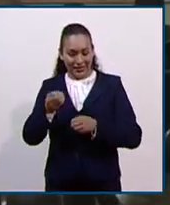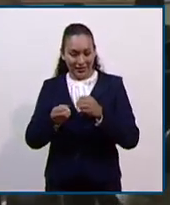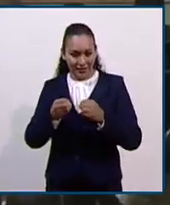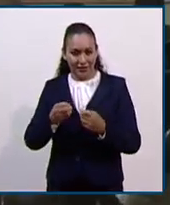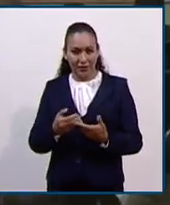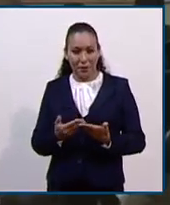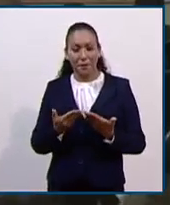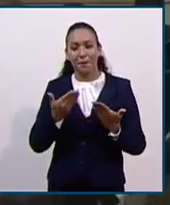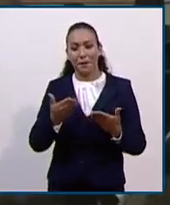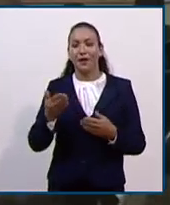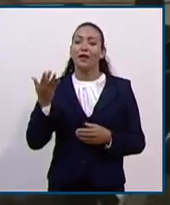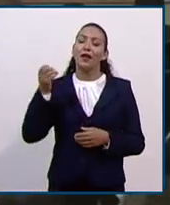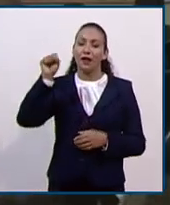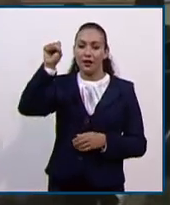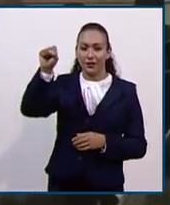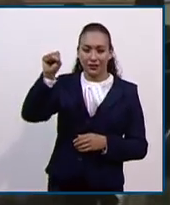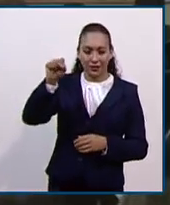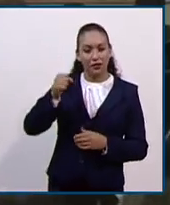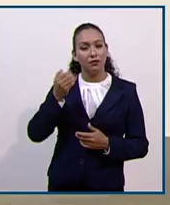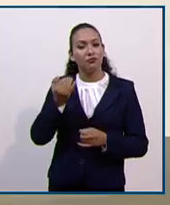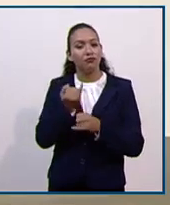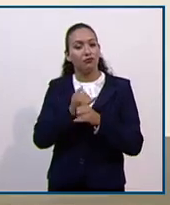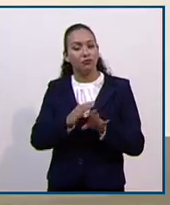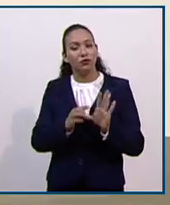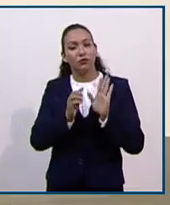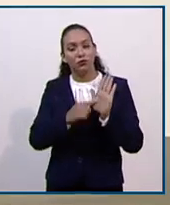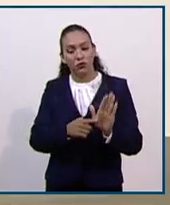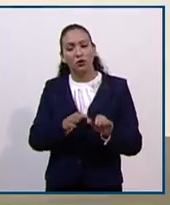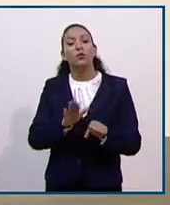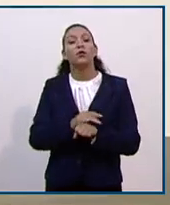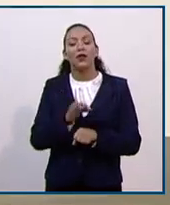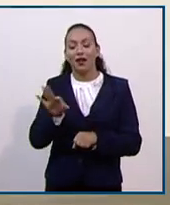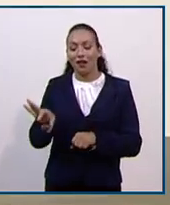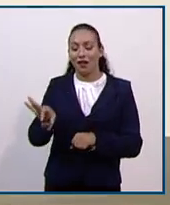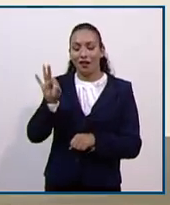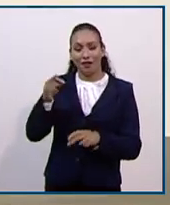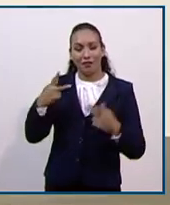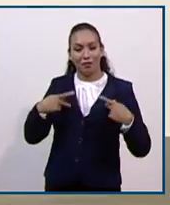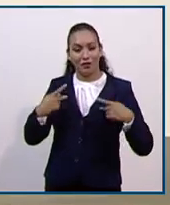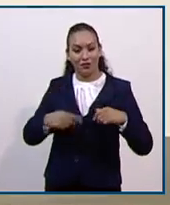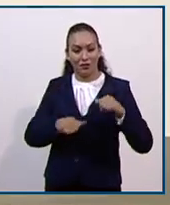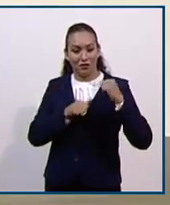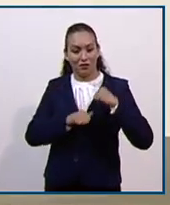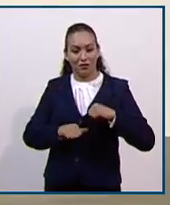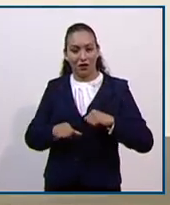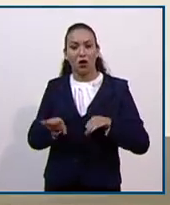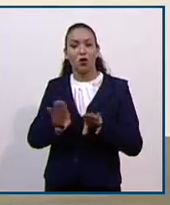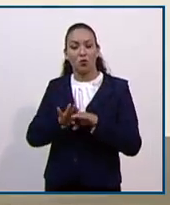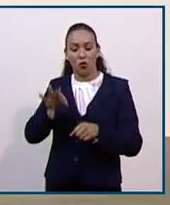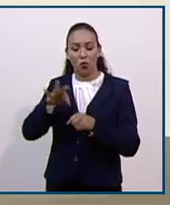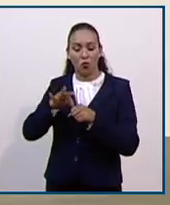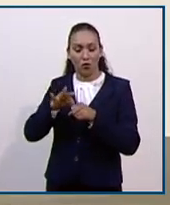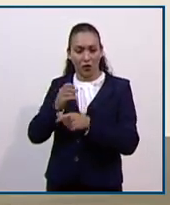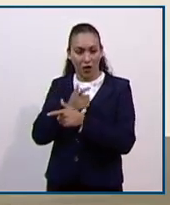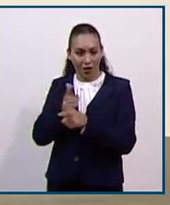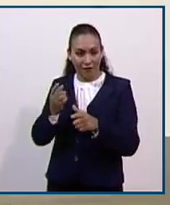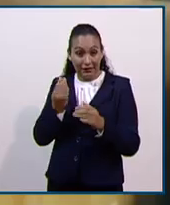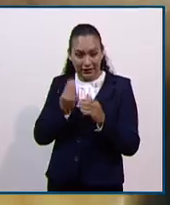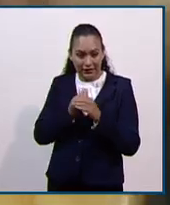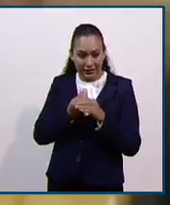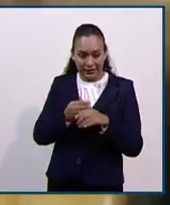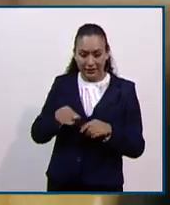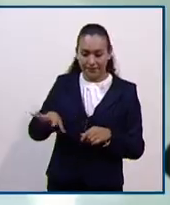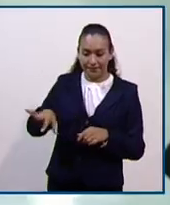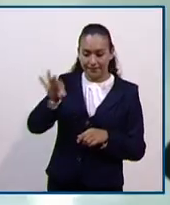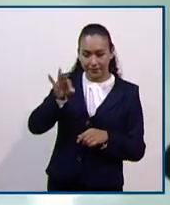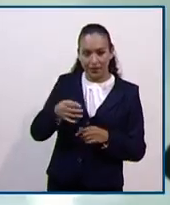obligación de los sindicatos a rendir cuentas, a elegir a sus diferentes dirigentes mediante el voto libre y secreto y la facultad del Centro